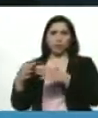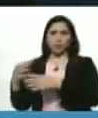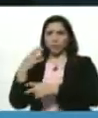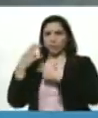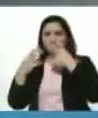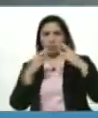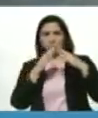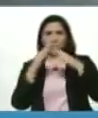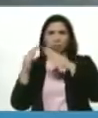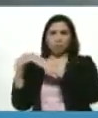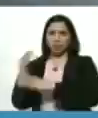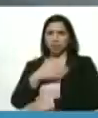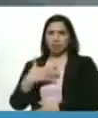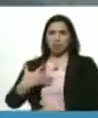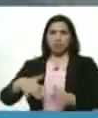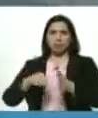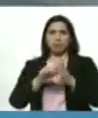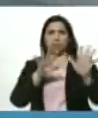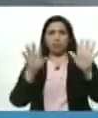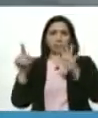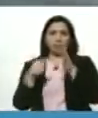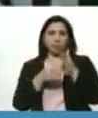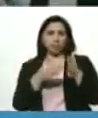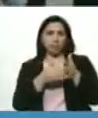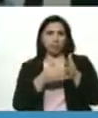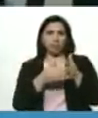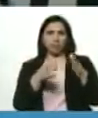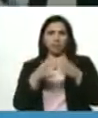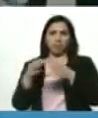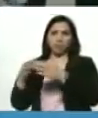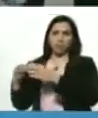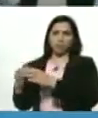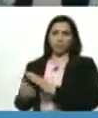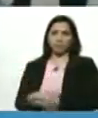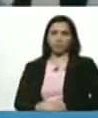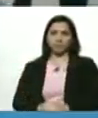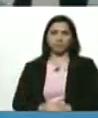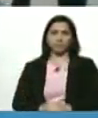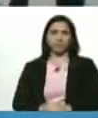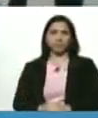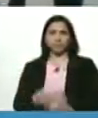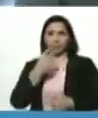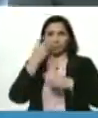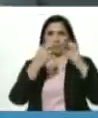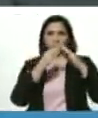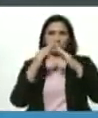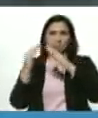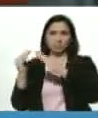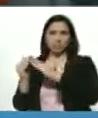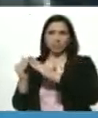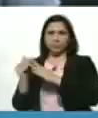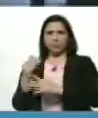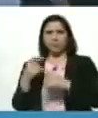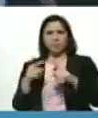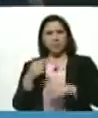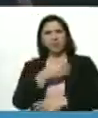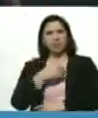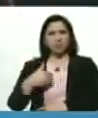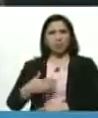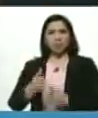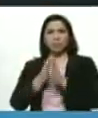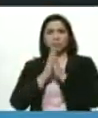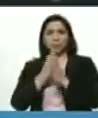quiero que volvamos a 16.000 equipos visita casa por casa pero yo quiero que por favor